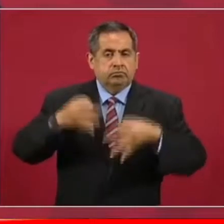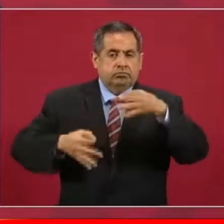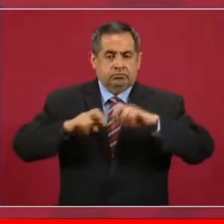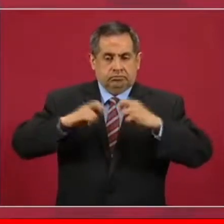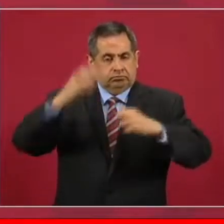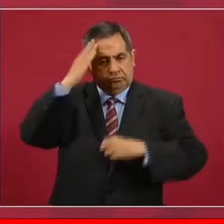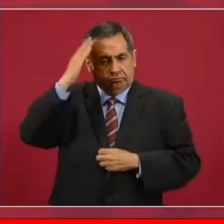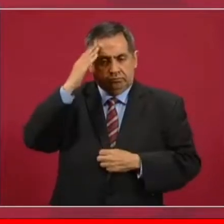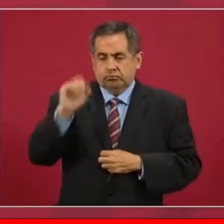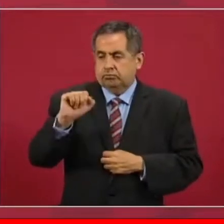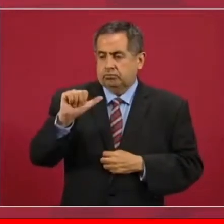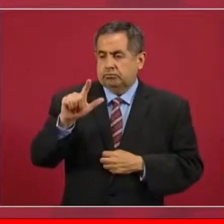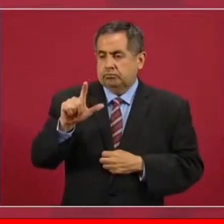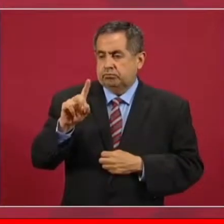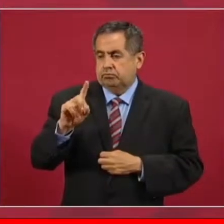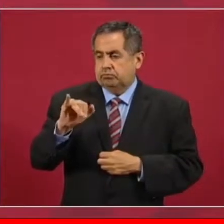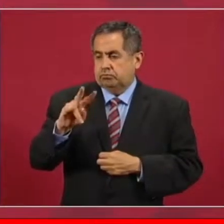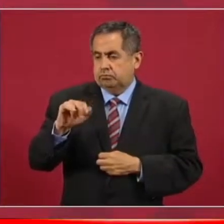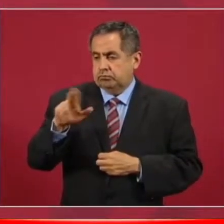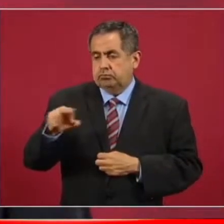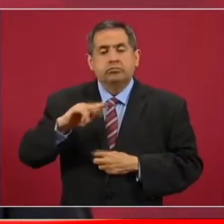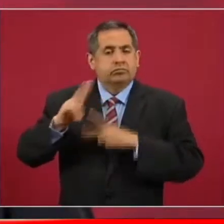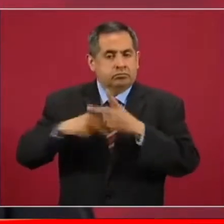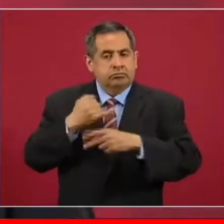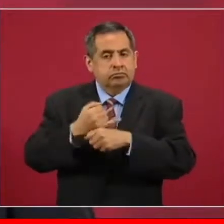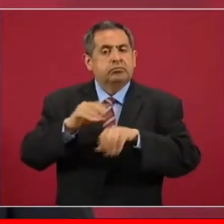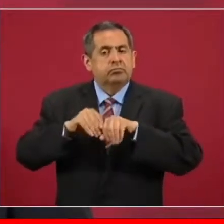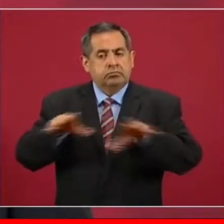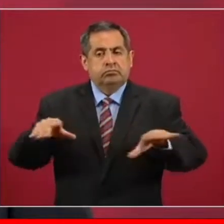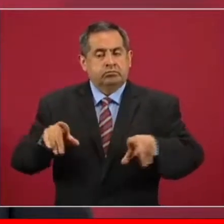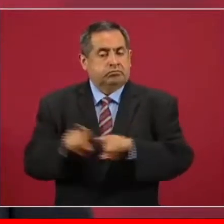Saldívar va a informar